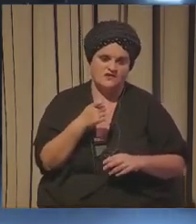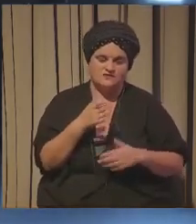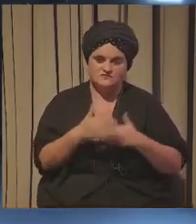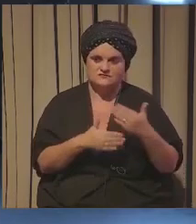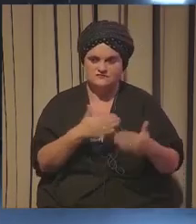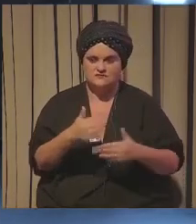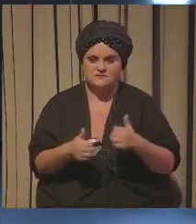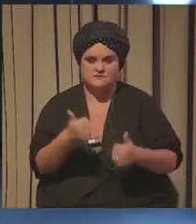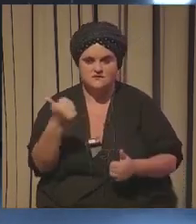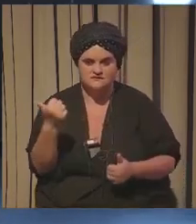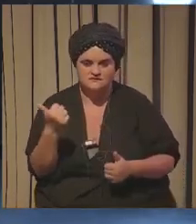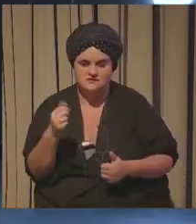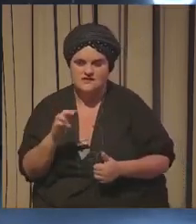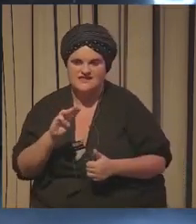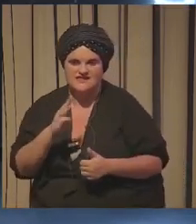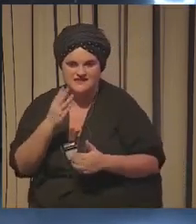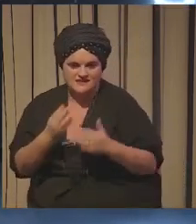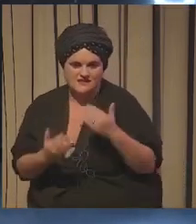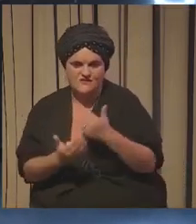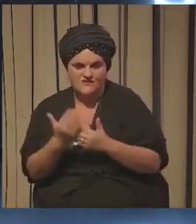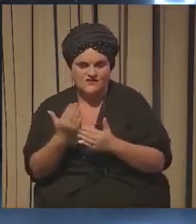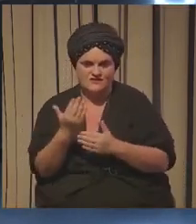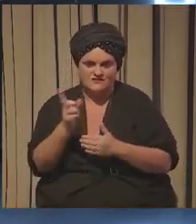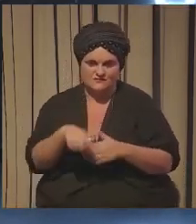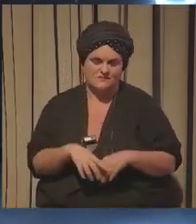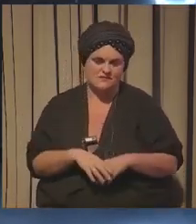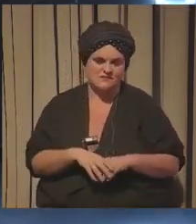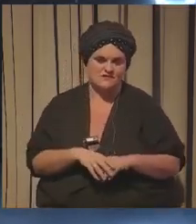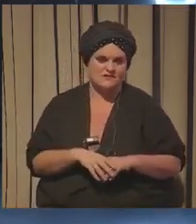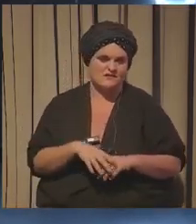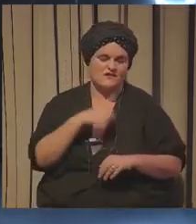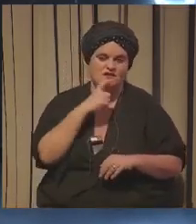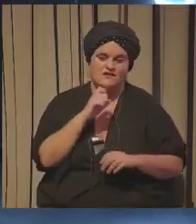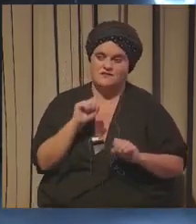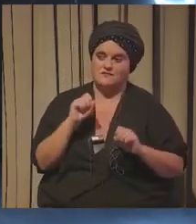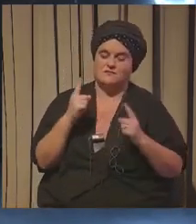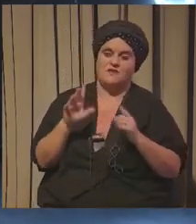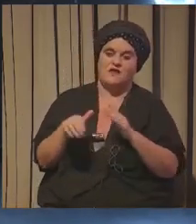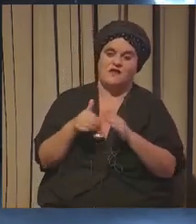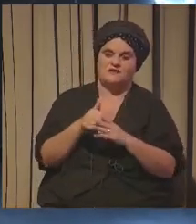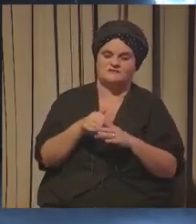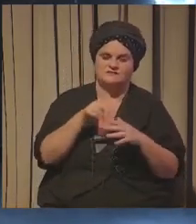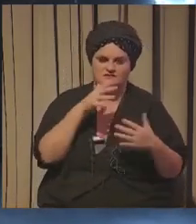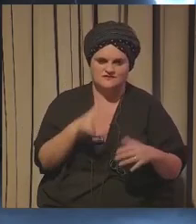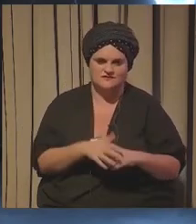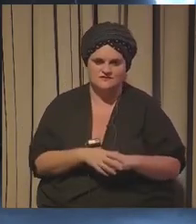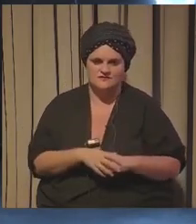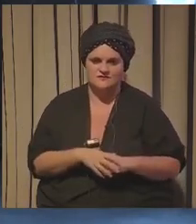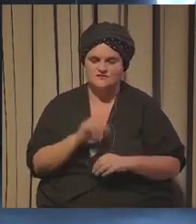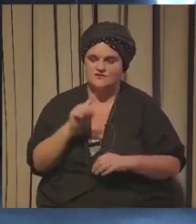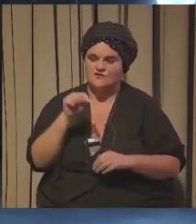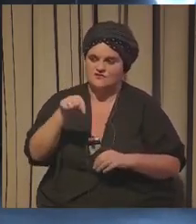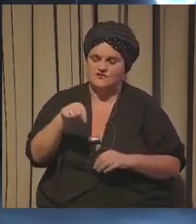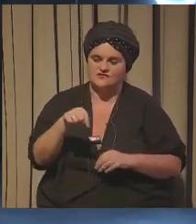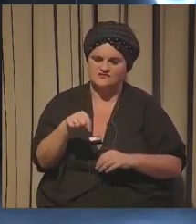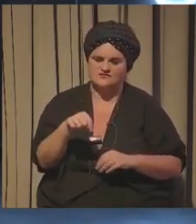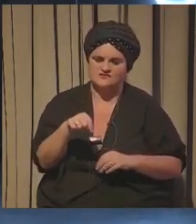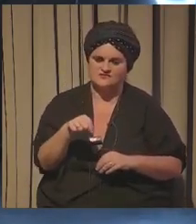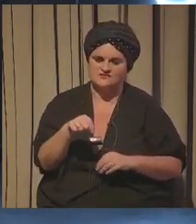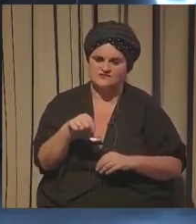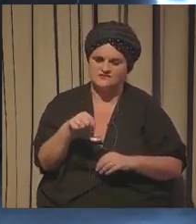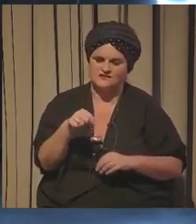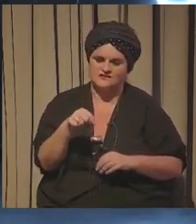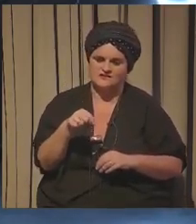pelearemos para que haya una tercera edición. A diferencia de desde la primera a la segunda, que solo sucedió un evento, este año vamos a dar más la